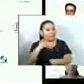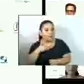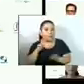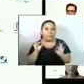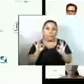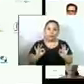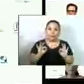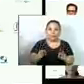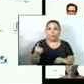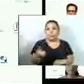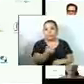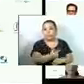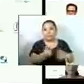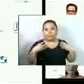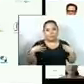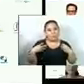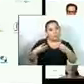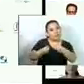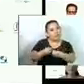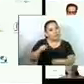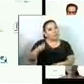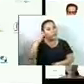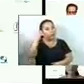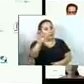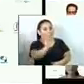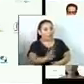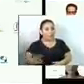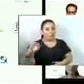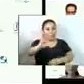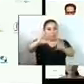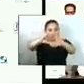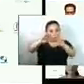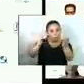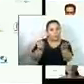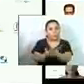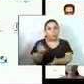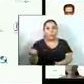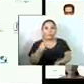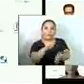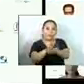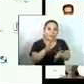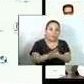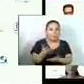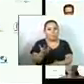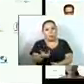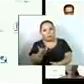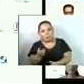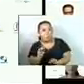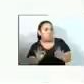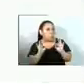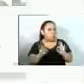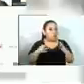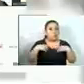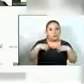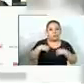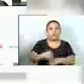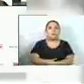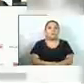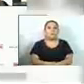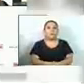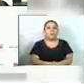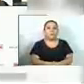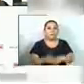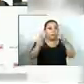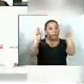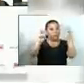una mejor sociedad a un mundo mejor y a que nuestros consumidores tengan un balance y un buen estilo de vida El